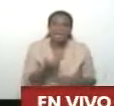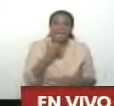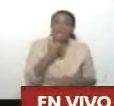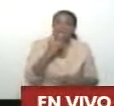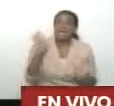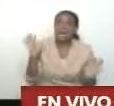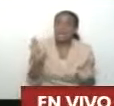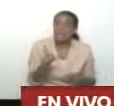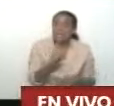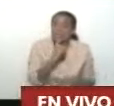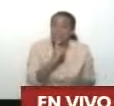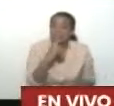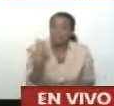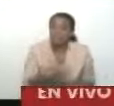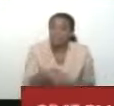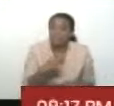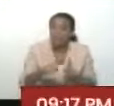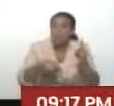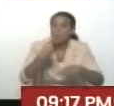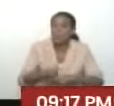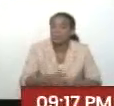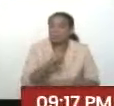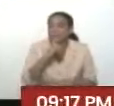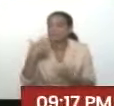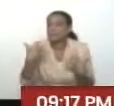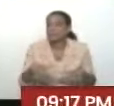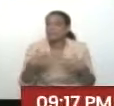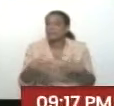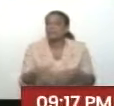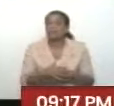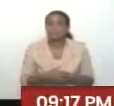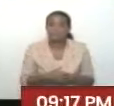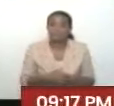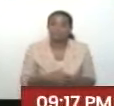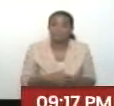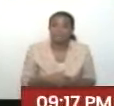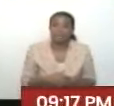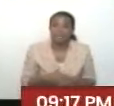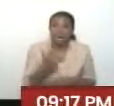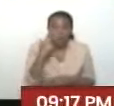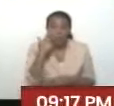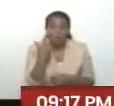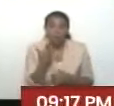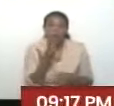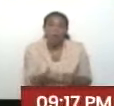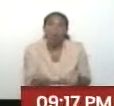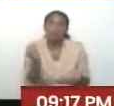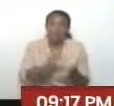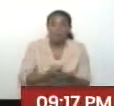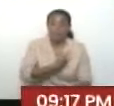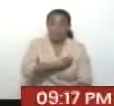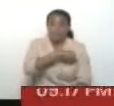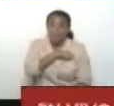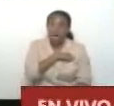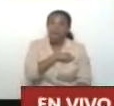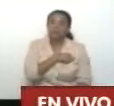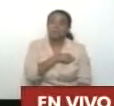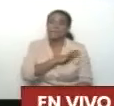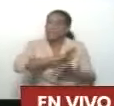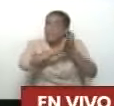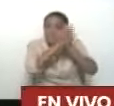casi que complicado. Complicado, porque tal como volvimos a España, con